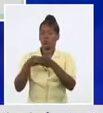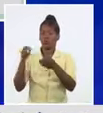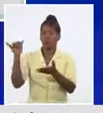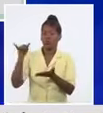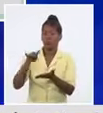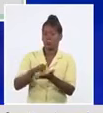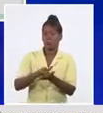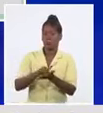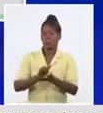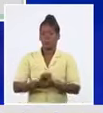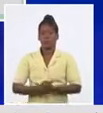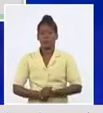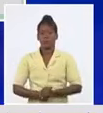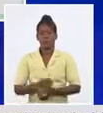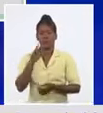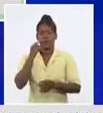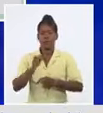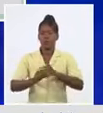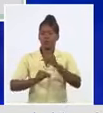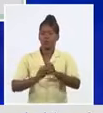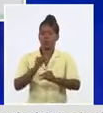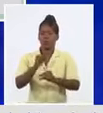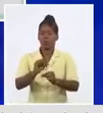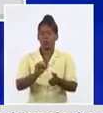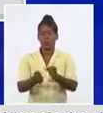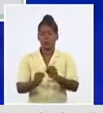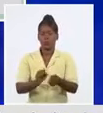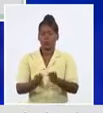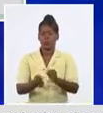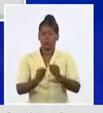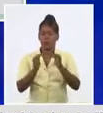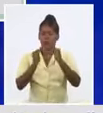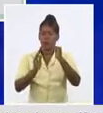disminuido por debajo de 100.000,